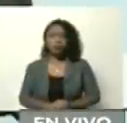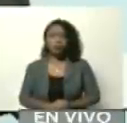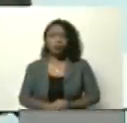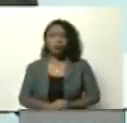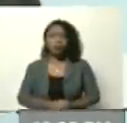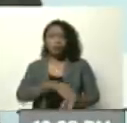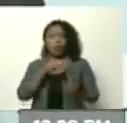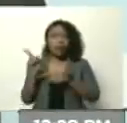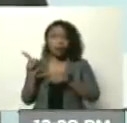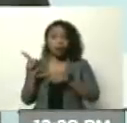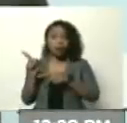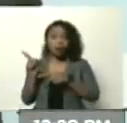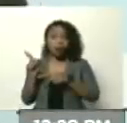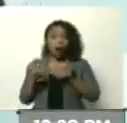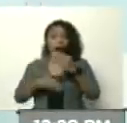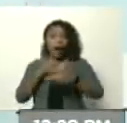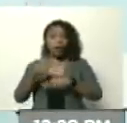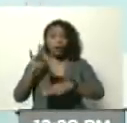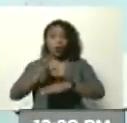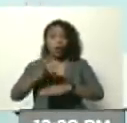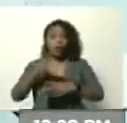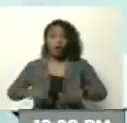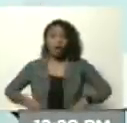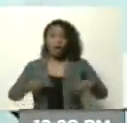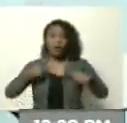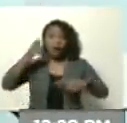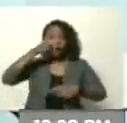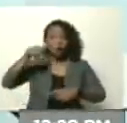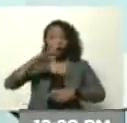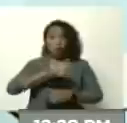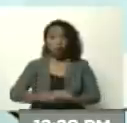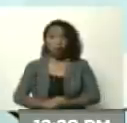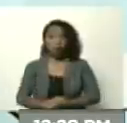eso ha tocado la vida del pueblo